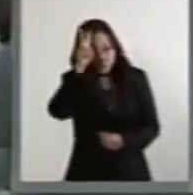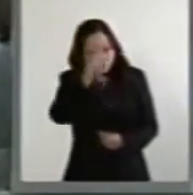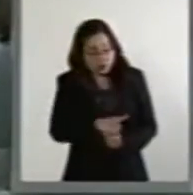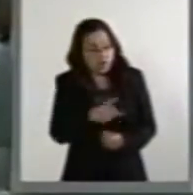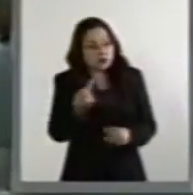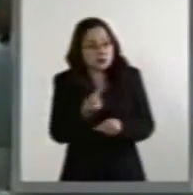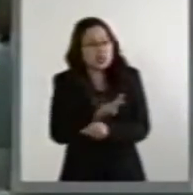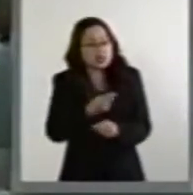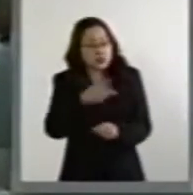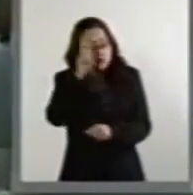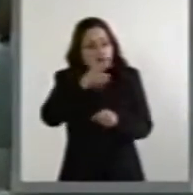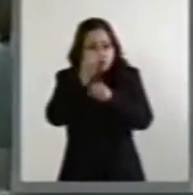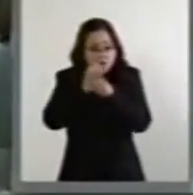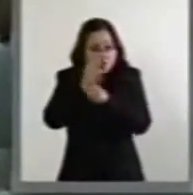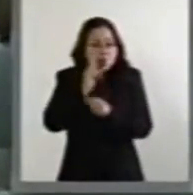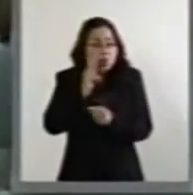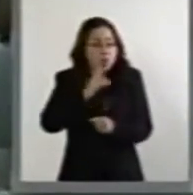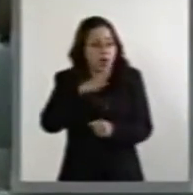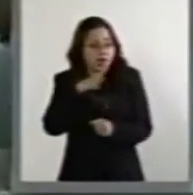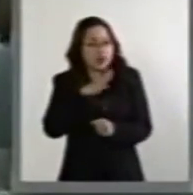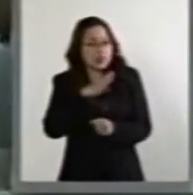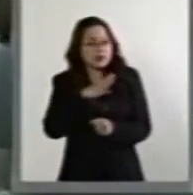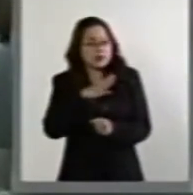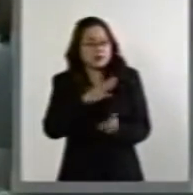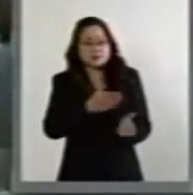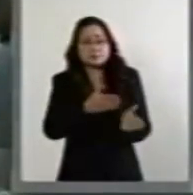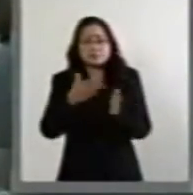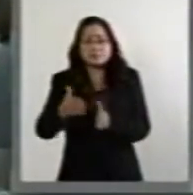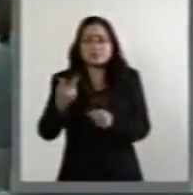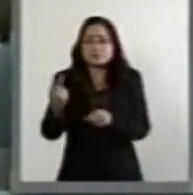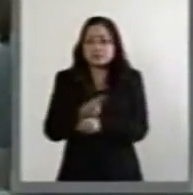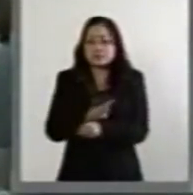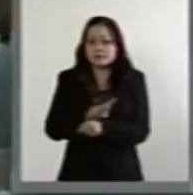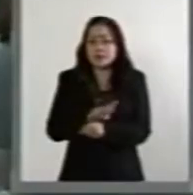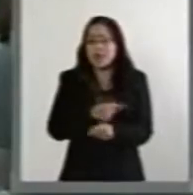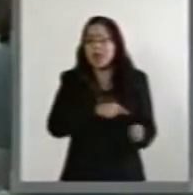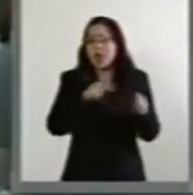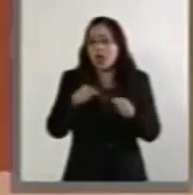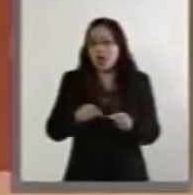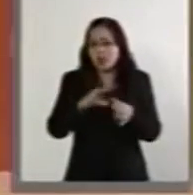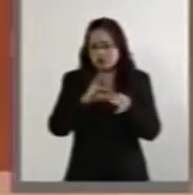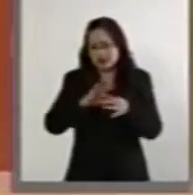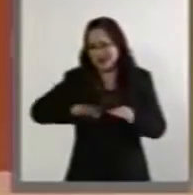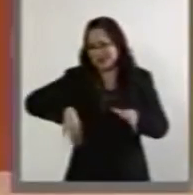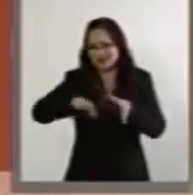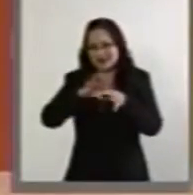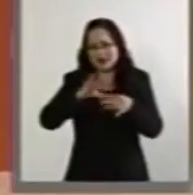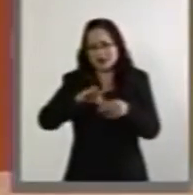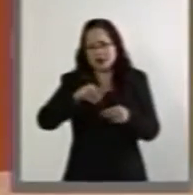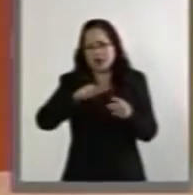ocurrido y tuvo como sus consecuencias, como aquí se ha mencionado.